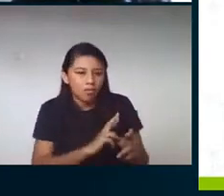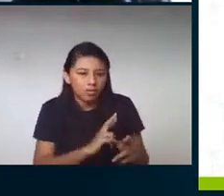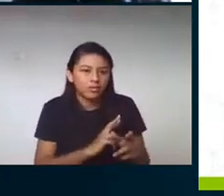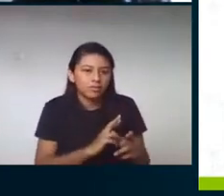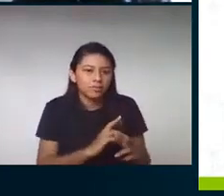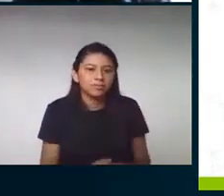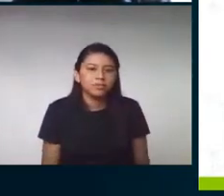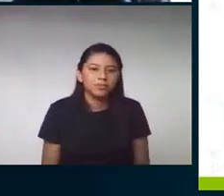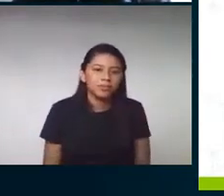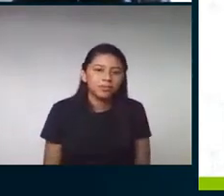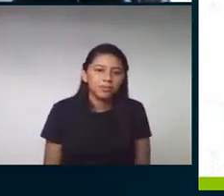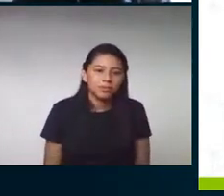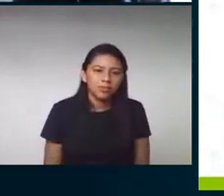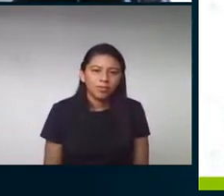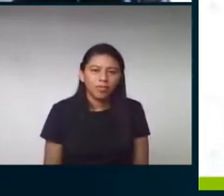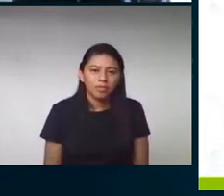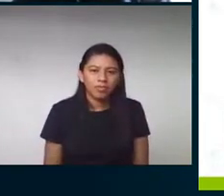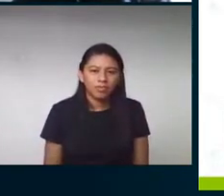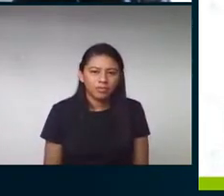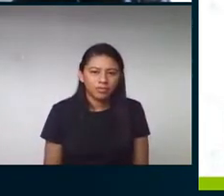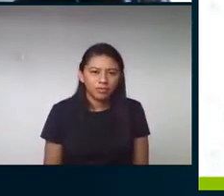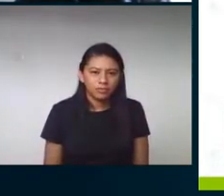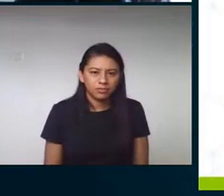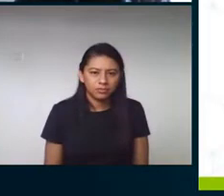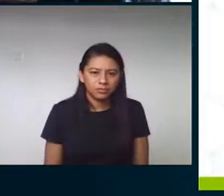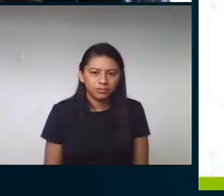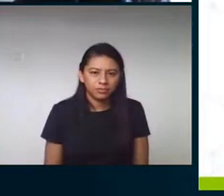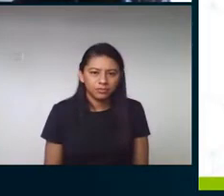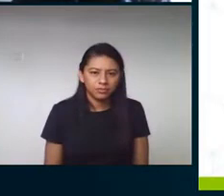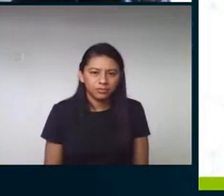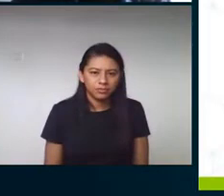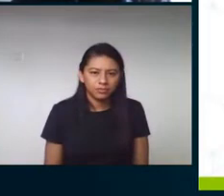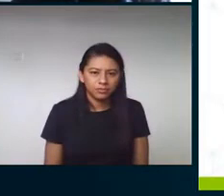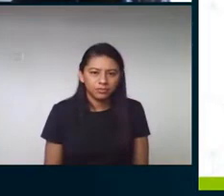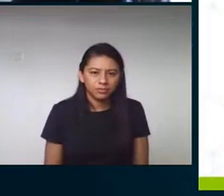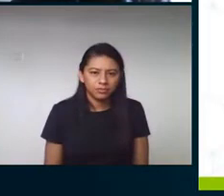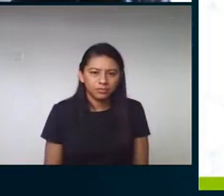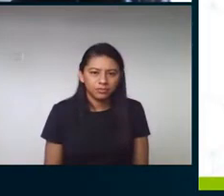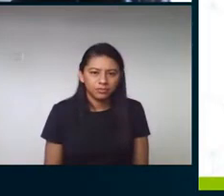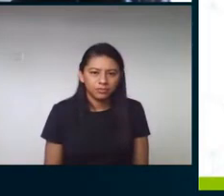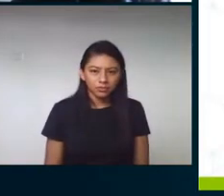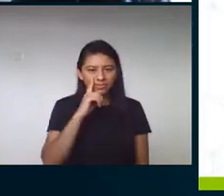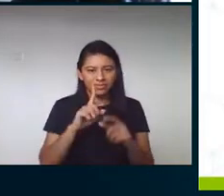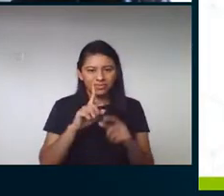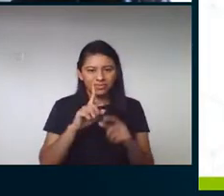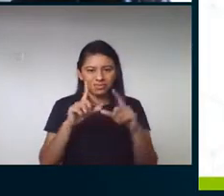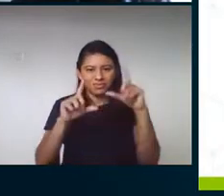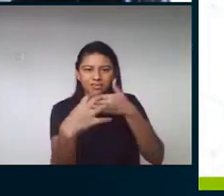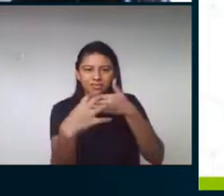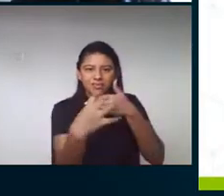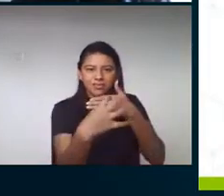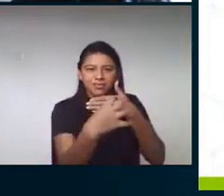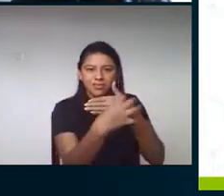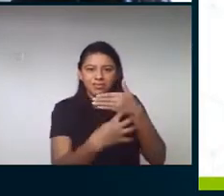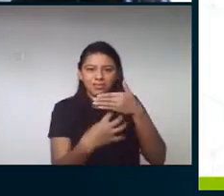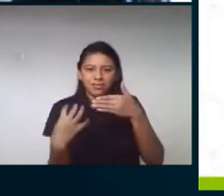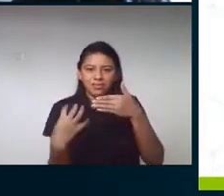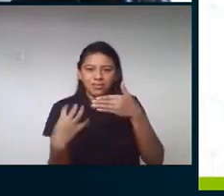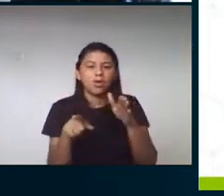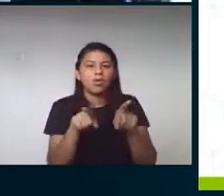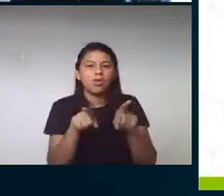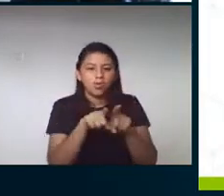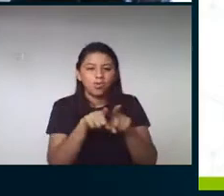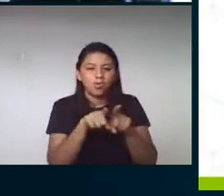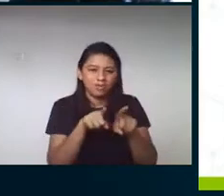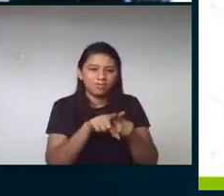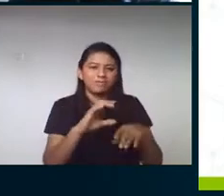Todos estos datos, todas esas simulaciones tienen que ser ejecutadas por el Digital Twin de la planta virtual con el propósito nuevamente de